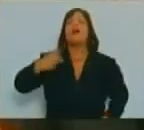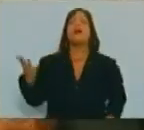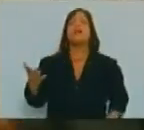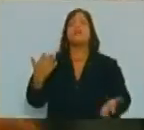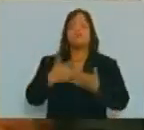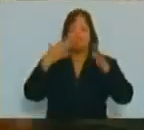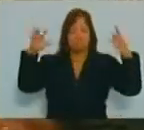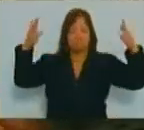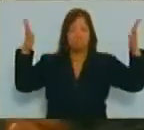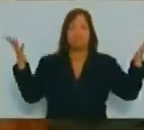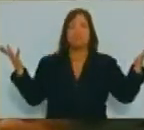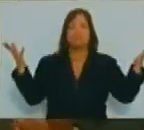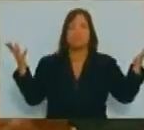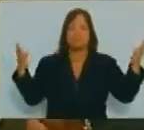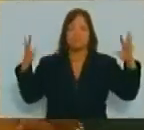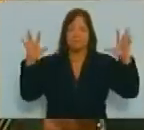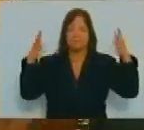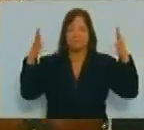de patriota